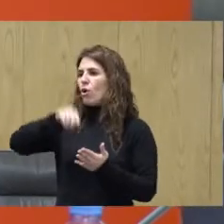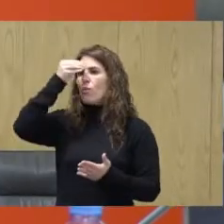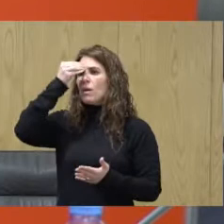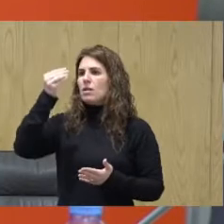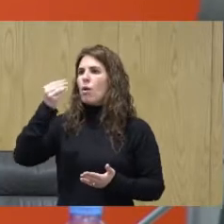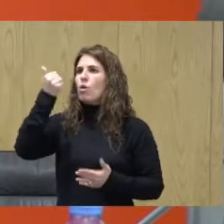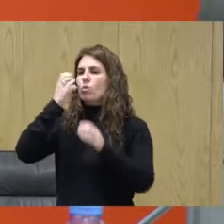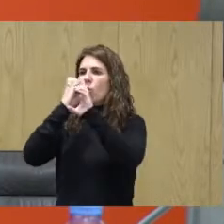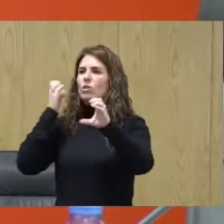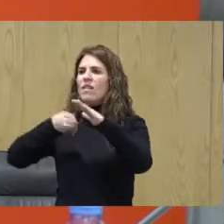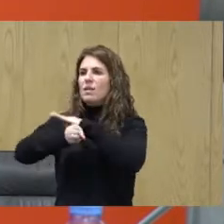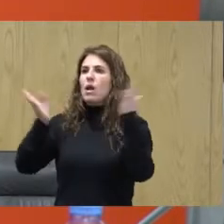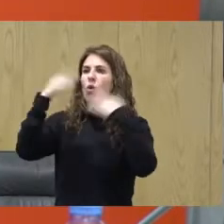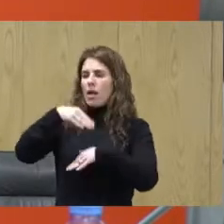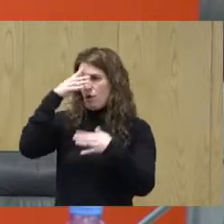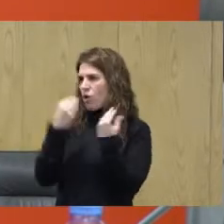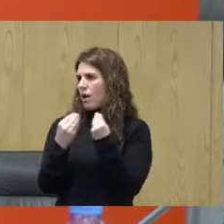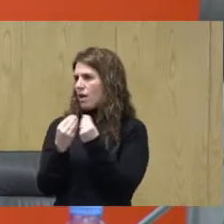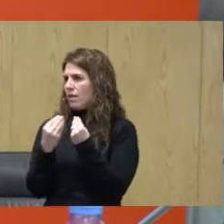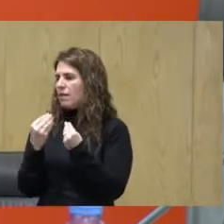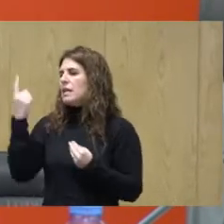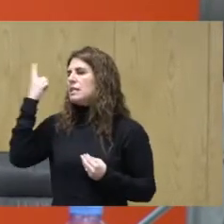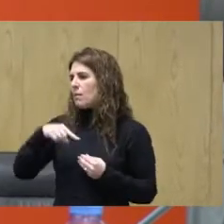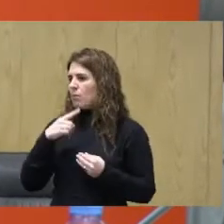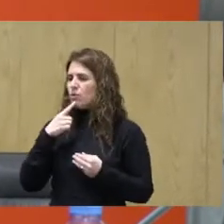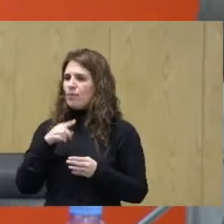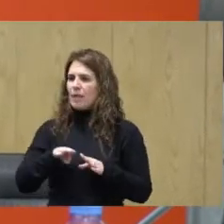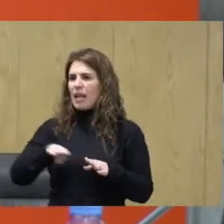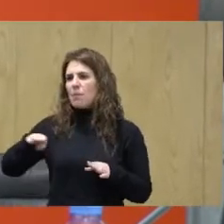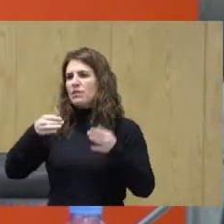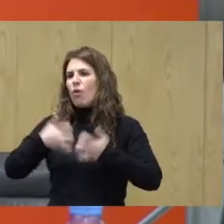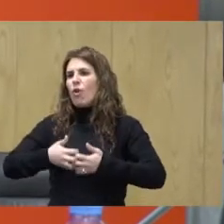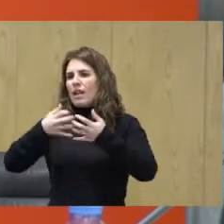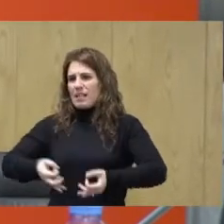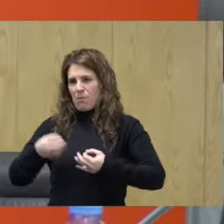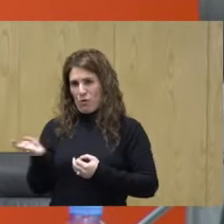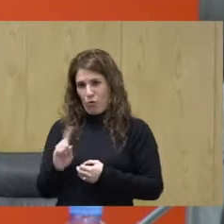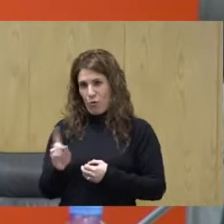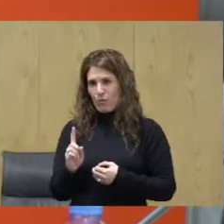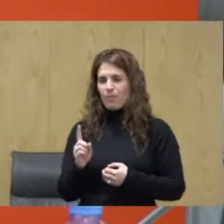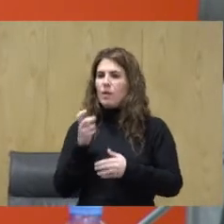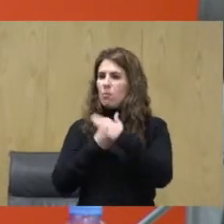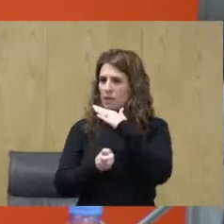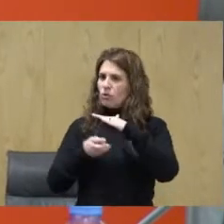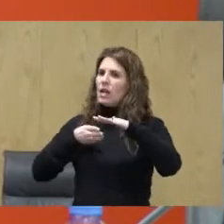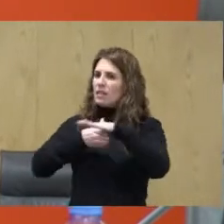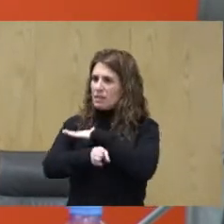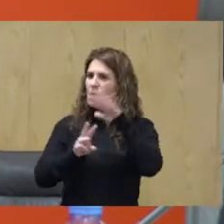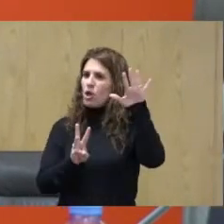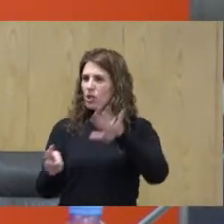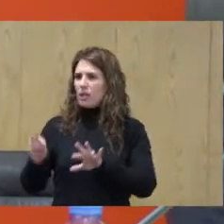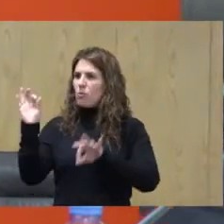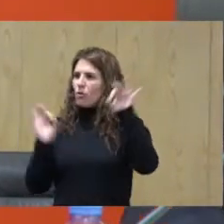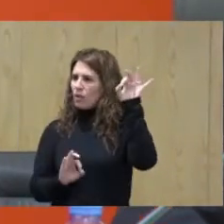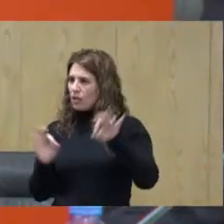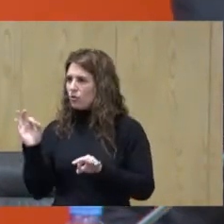accesible, aunque sabemos que no siempre funcionan las rampas, que el metro en Madrid es accesible en un